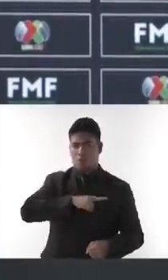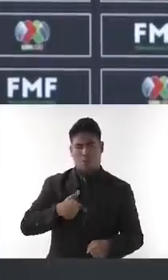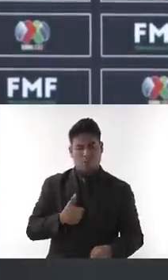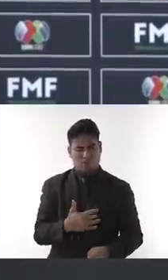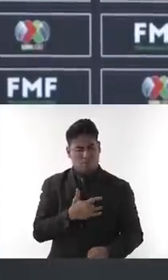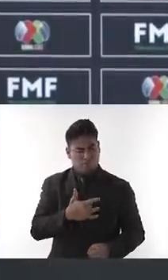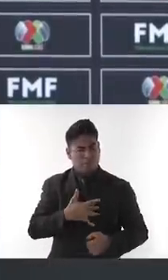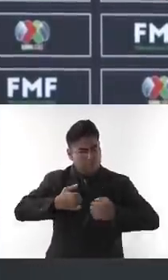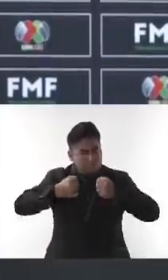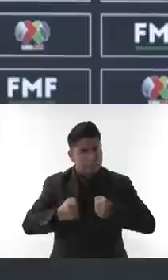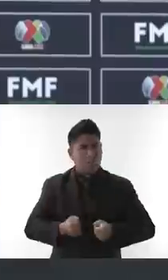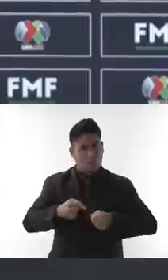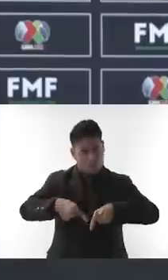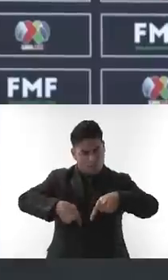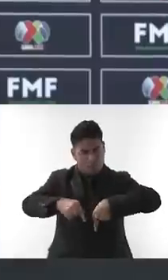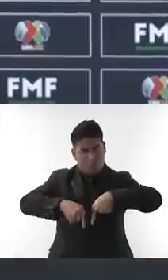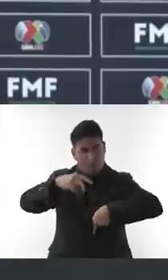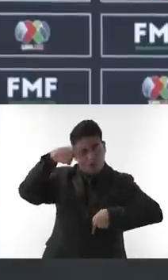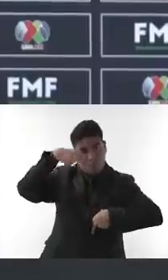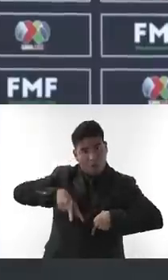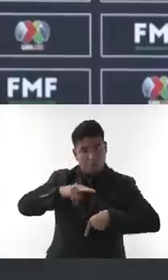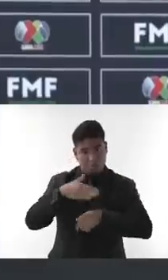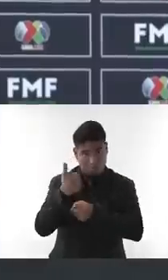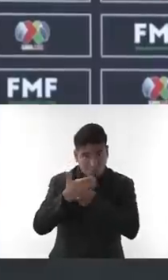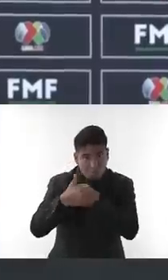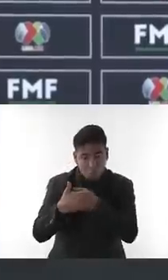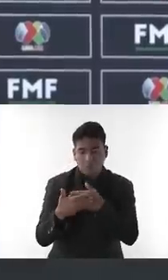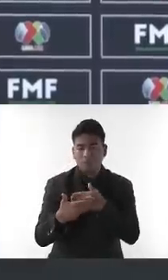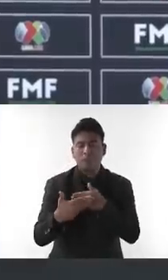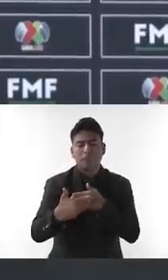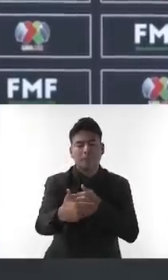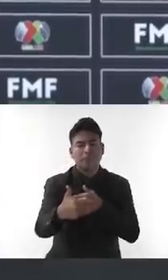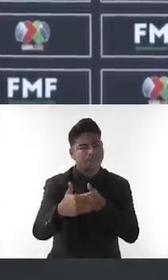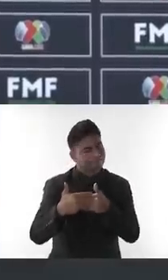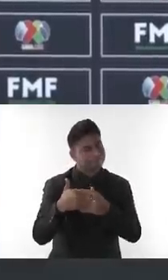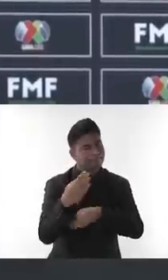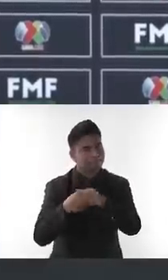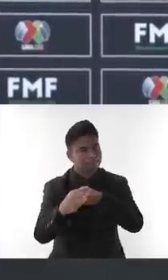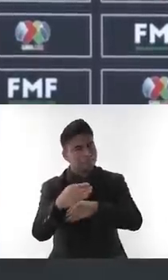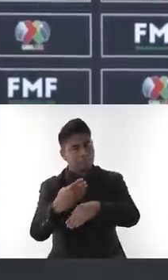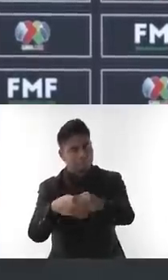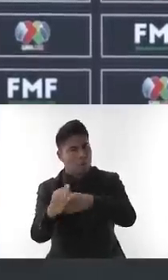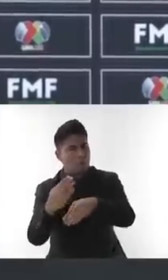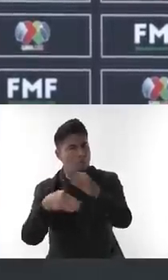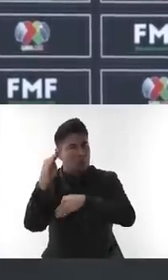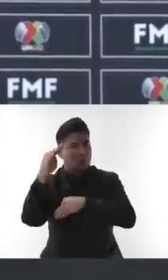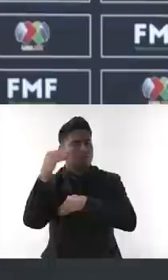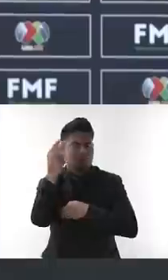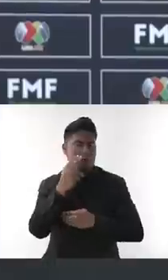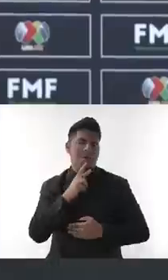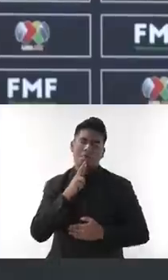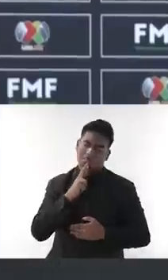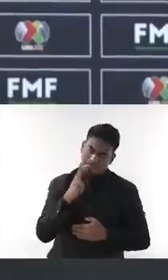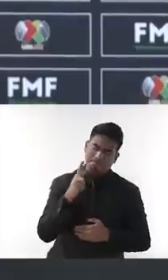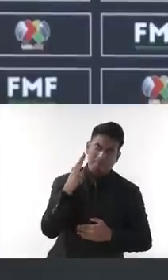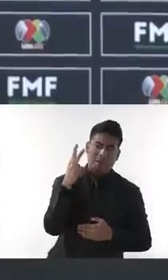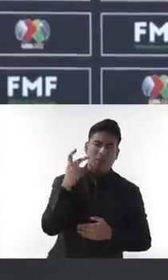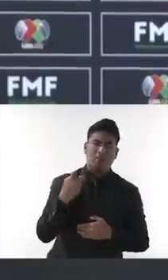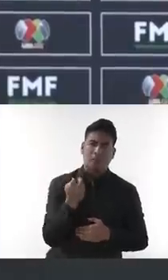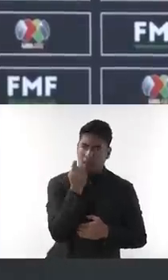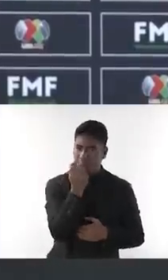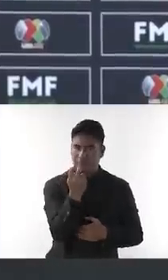fútbol mexicano mejorará a corto, a mediano y a largo plazo. Muchas gracias.